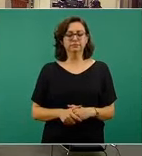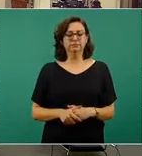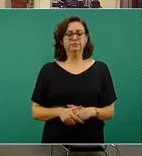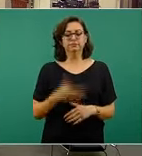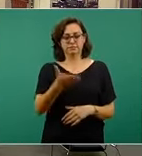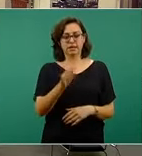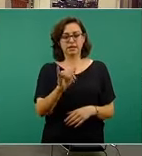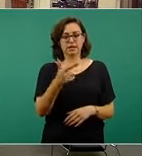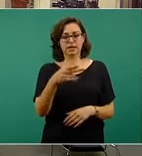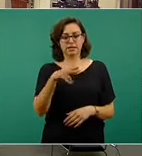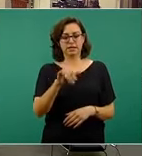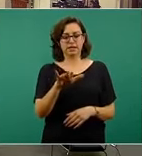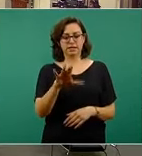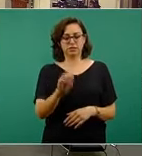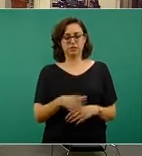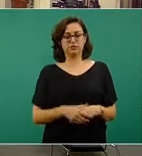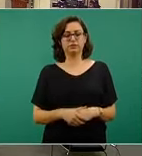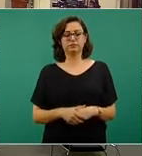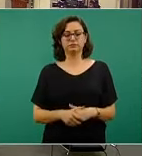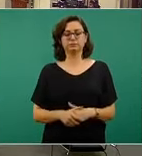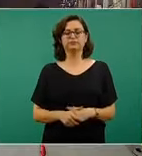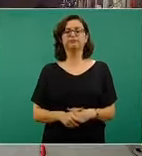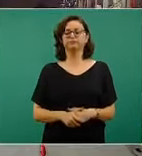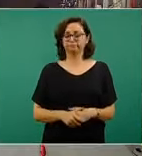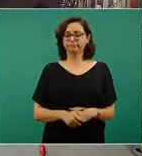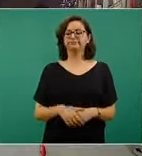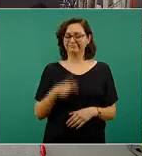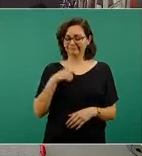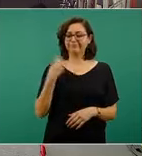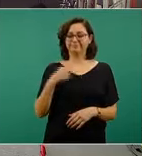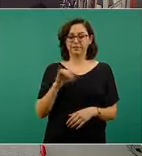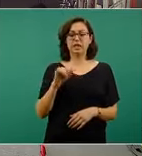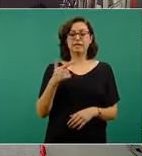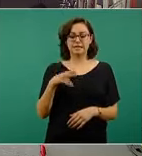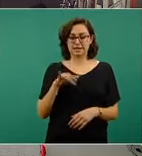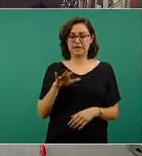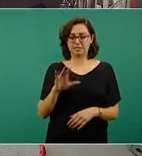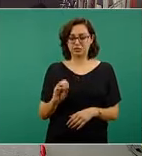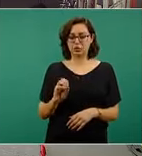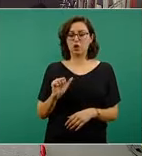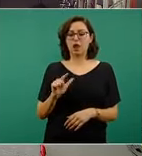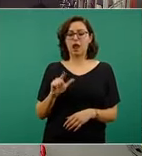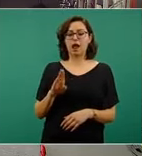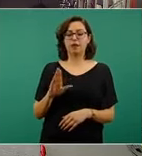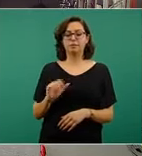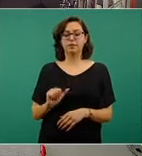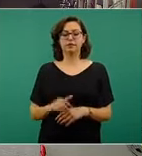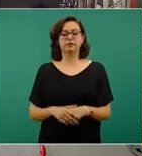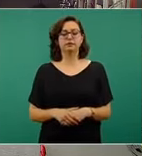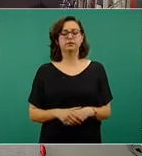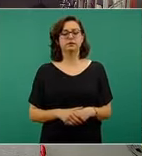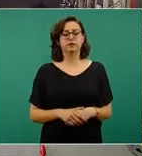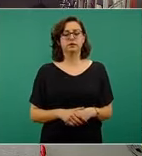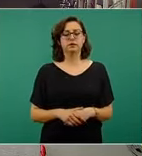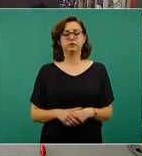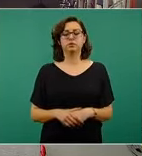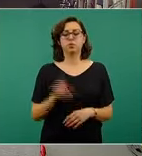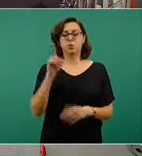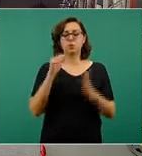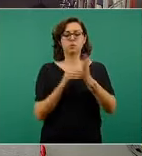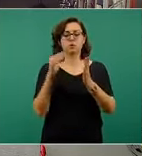Ignacio de Alba, pie de página. Ignacio de Alba, de pie de página. Buenas noches. Preguntar, ¿el 1.000.000 de vacunas de